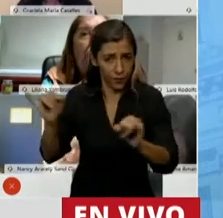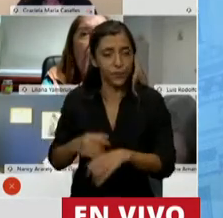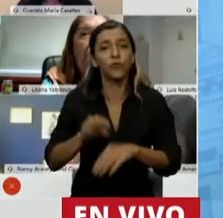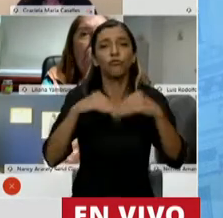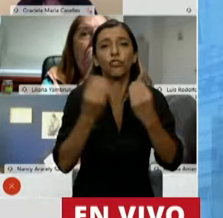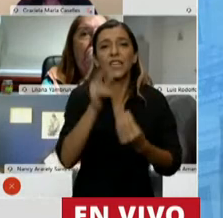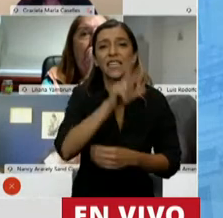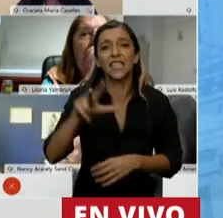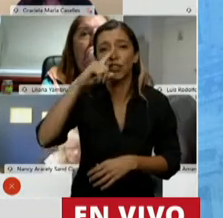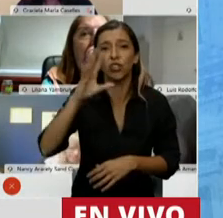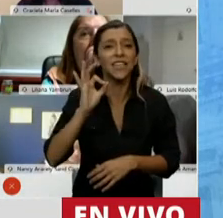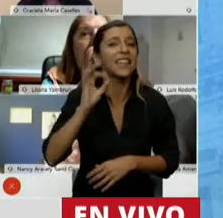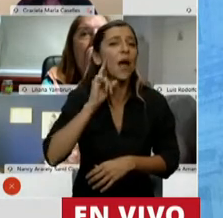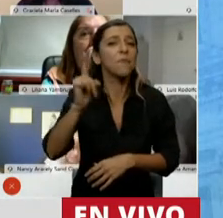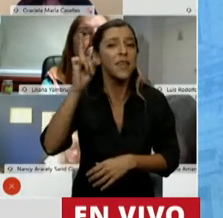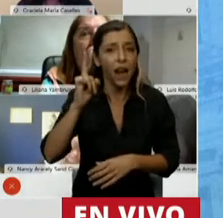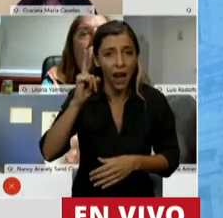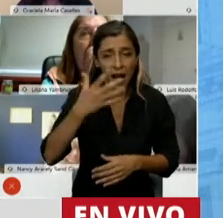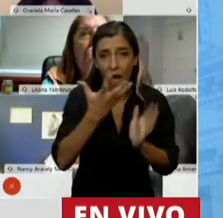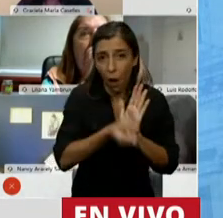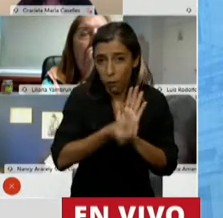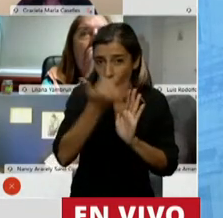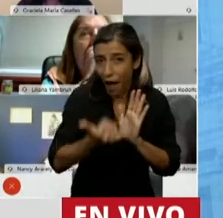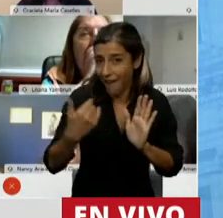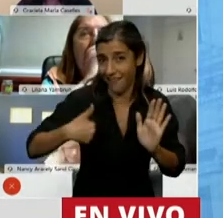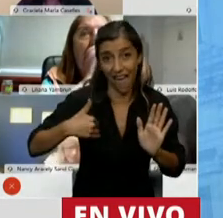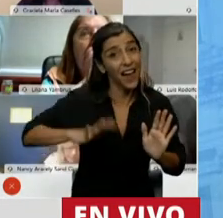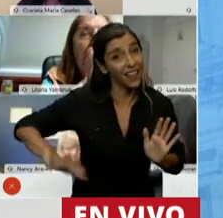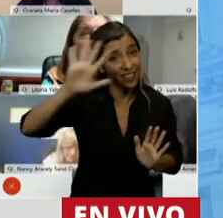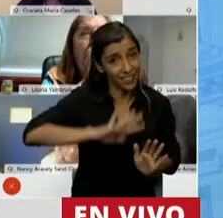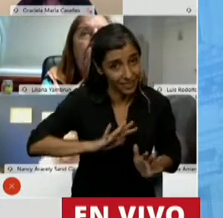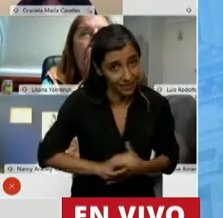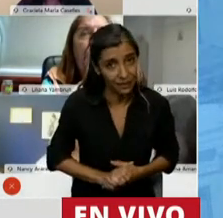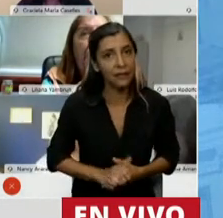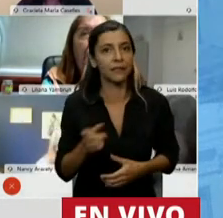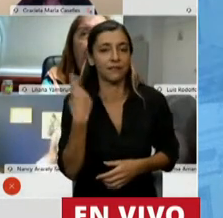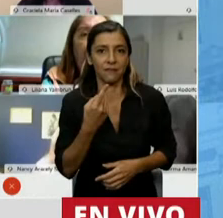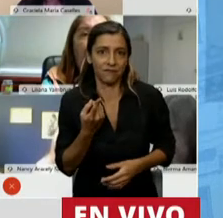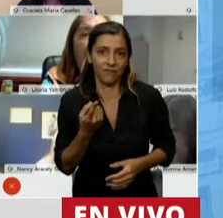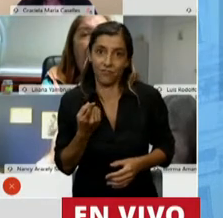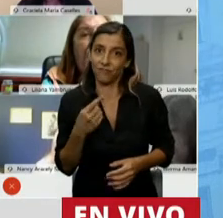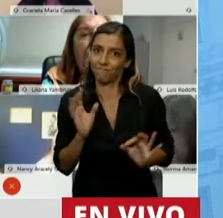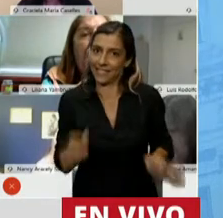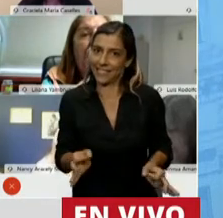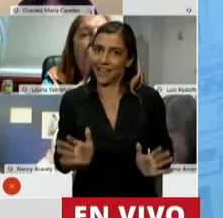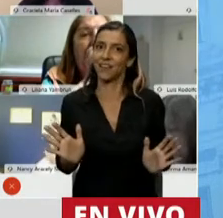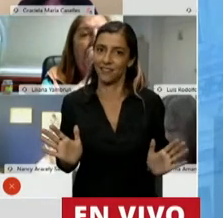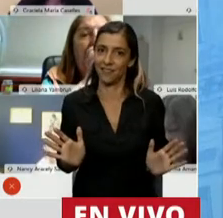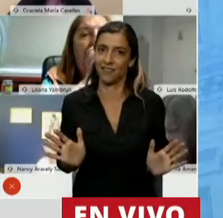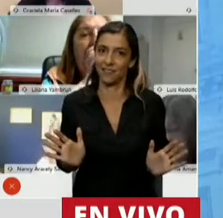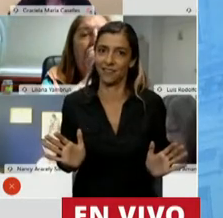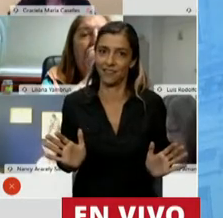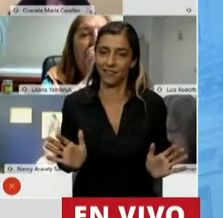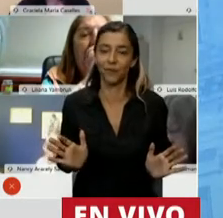370.000 abortos se hacen al año en la Argentina y esto no podemos ignorarlo. De aprobarse